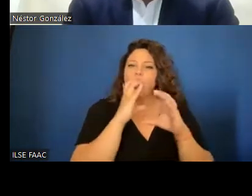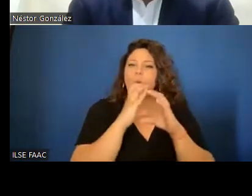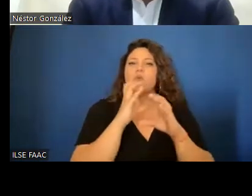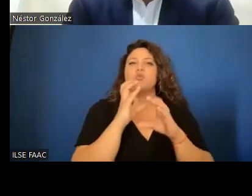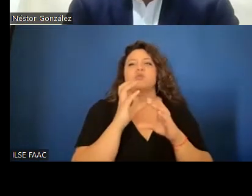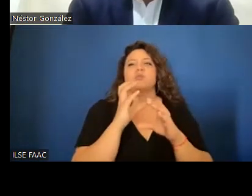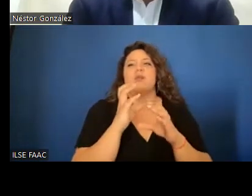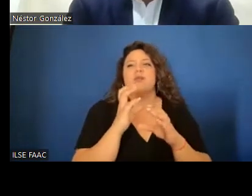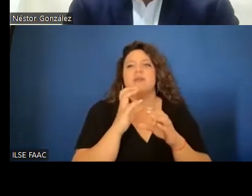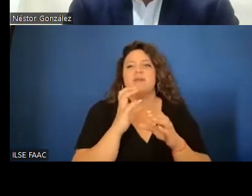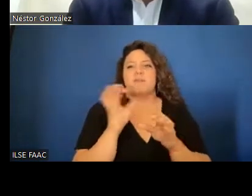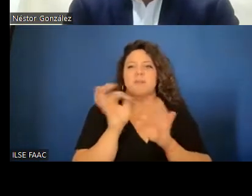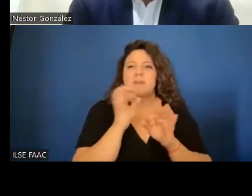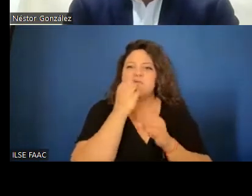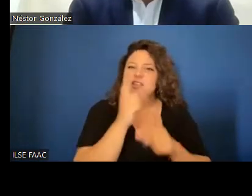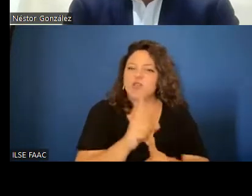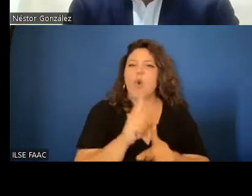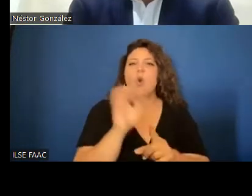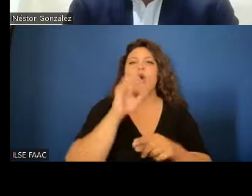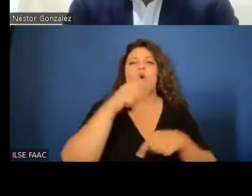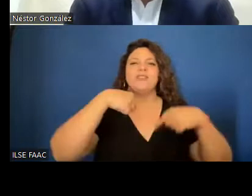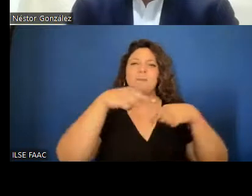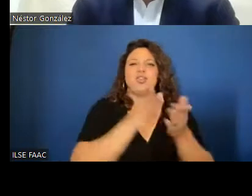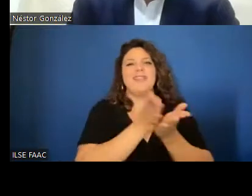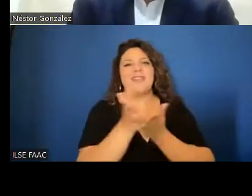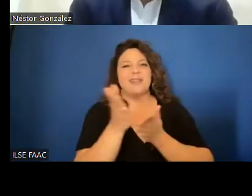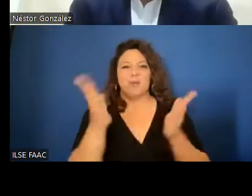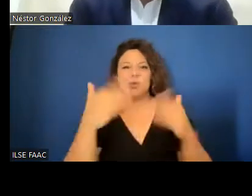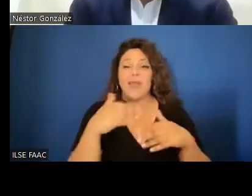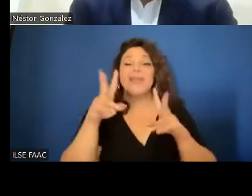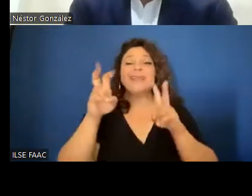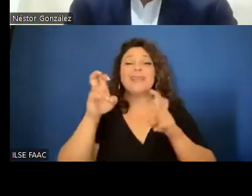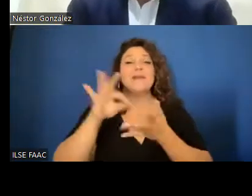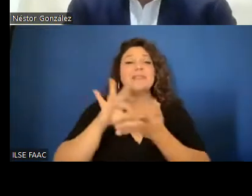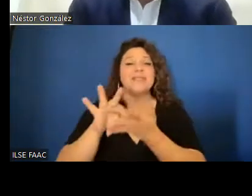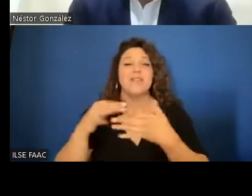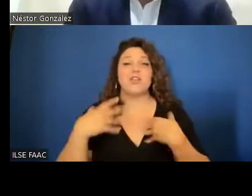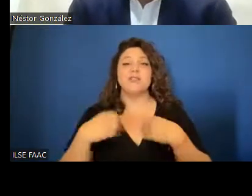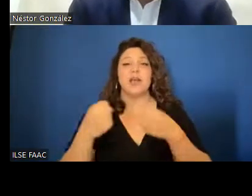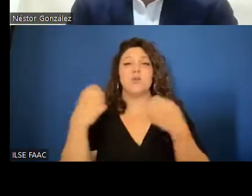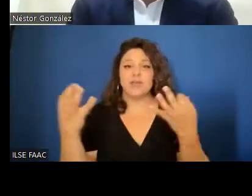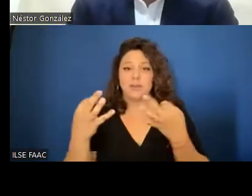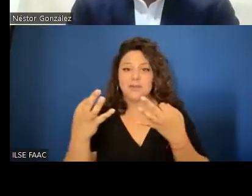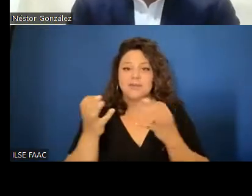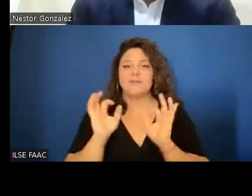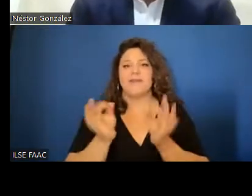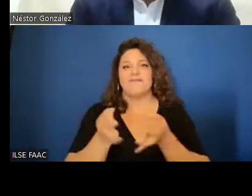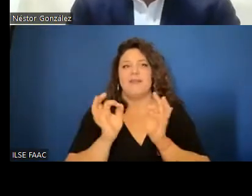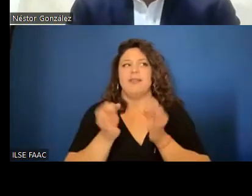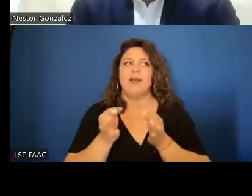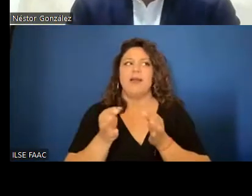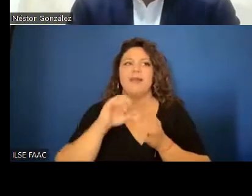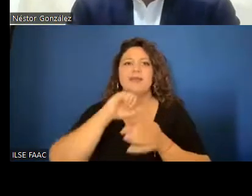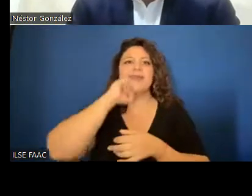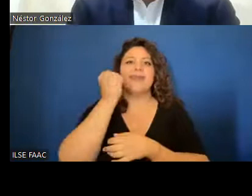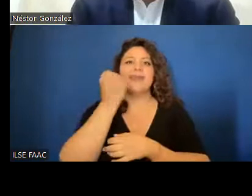que ya tenemos esta norma que viene a ser norma general e integral en esa materia. Con respecto a las personas con